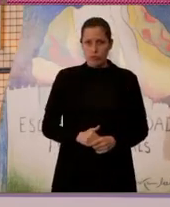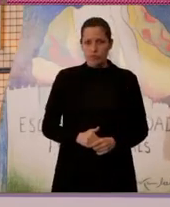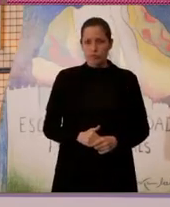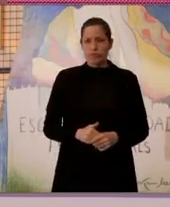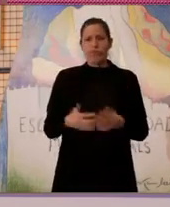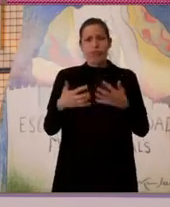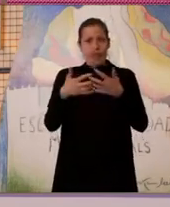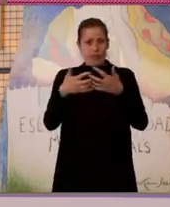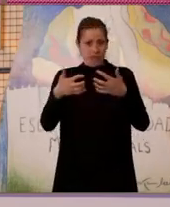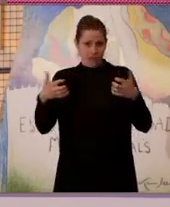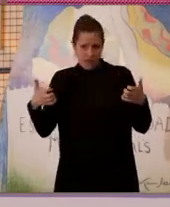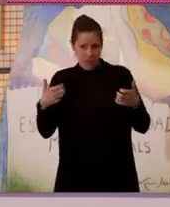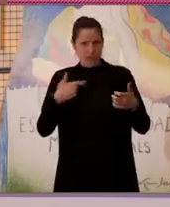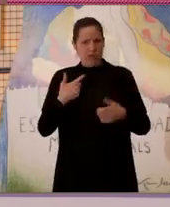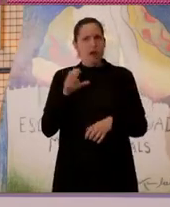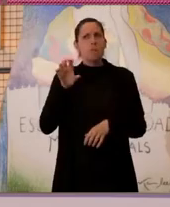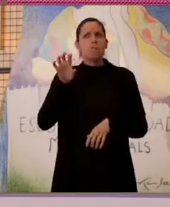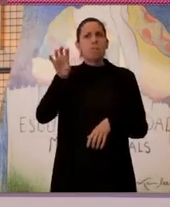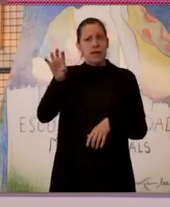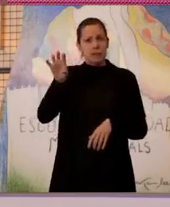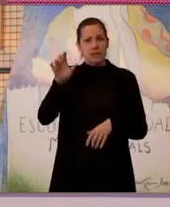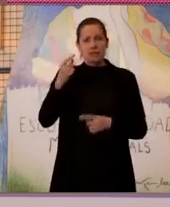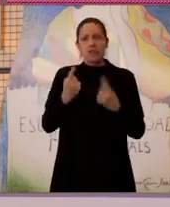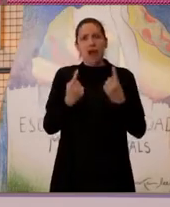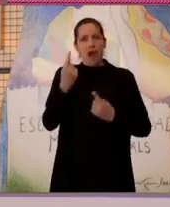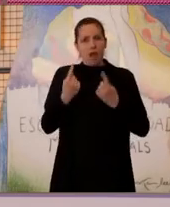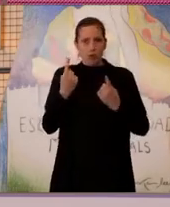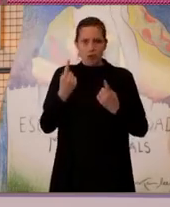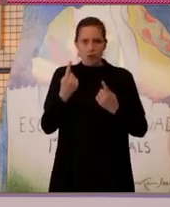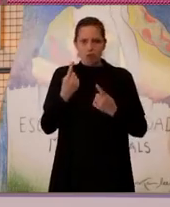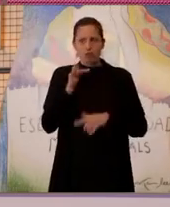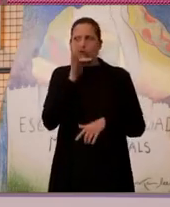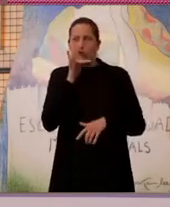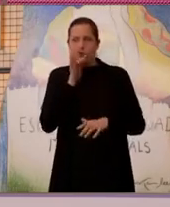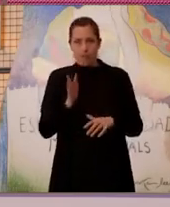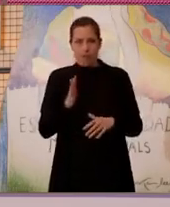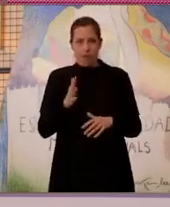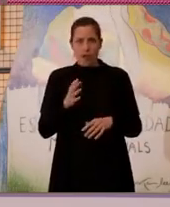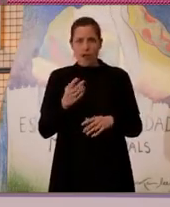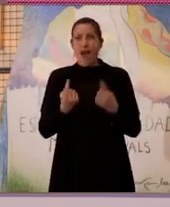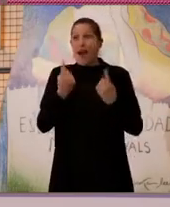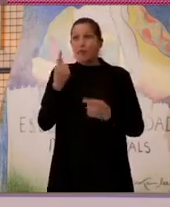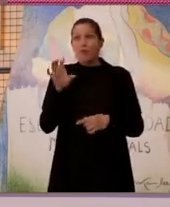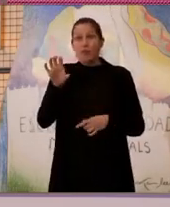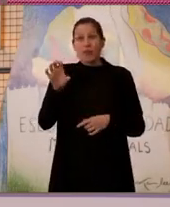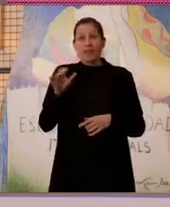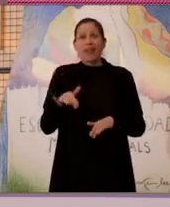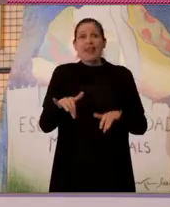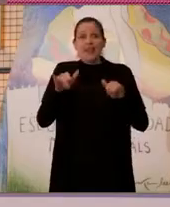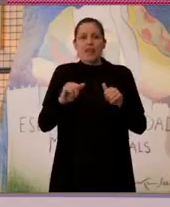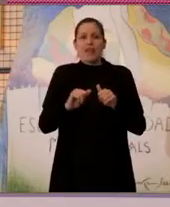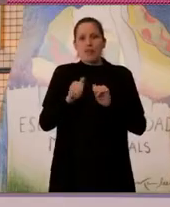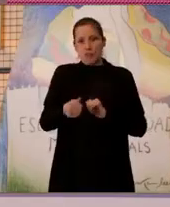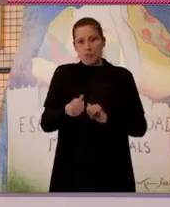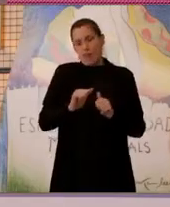hay países en los que aún están en esta o que incluso casi ni la han empezado como sabemos por desgracia Pues en Afganistán